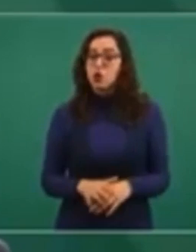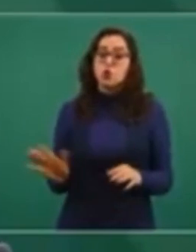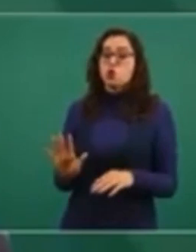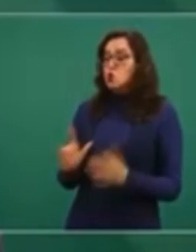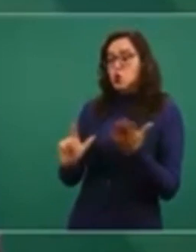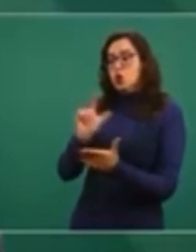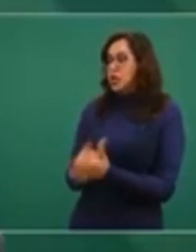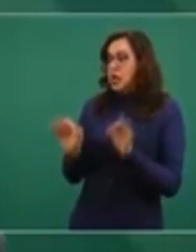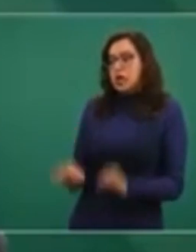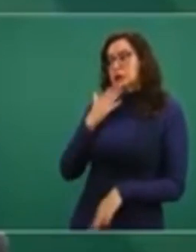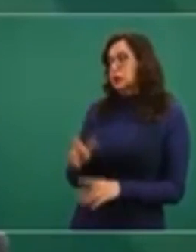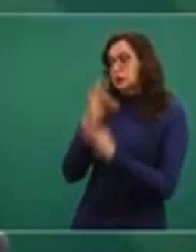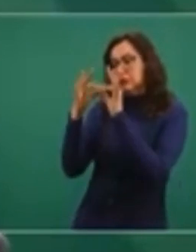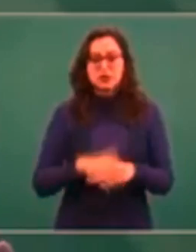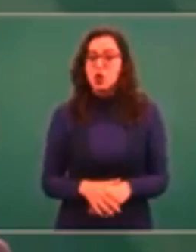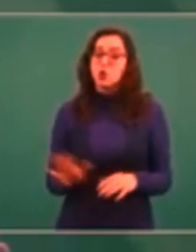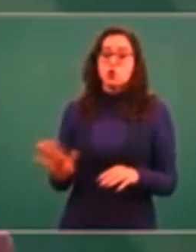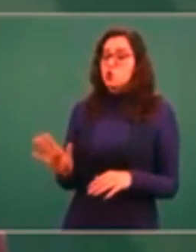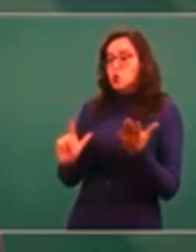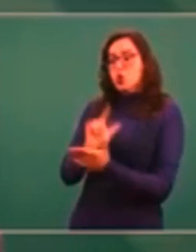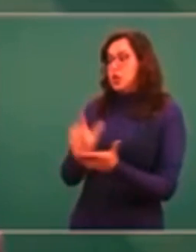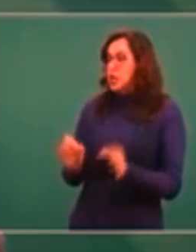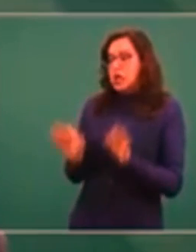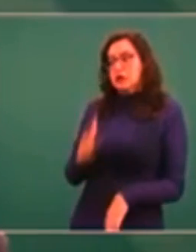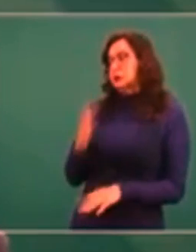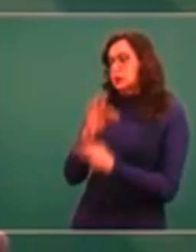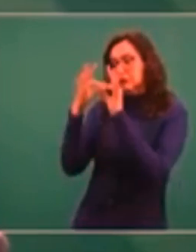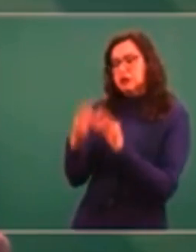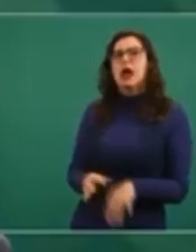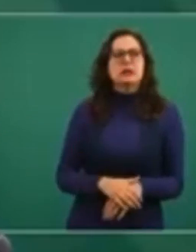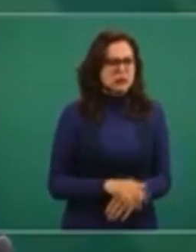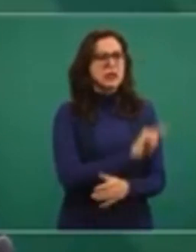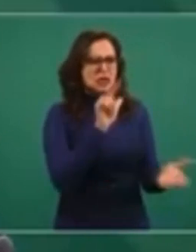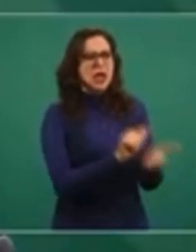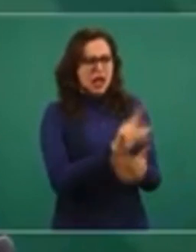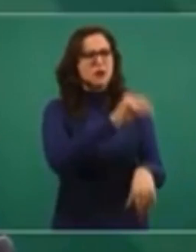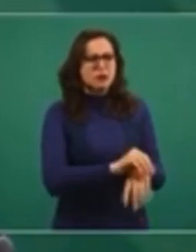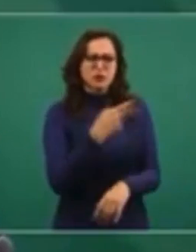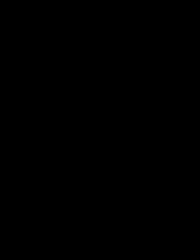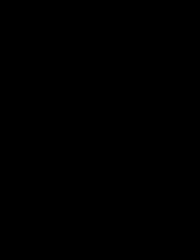pero es ilegal. Sí, podrá ser legal, pero es inmoral lo que hicieron. Sí, podrá ser legal, pero es inmoral lo que hicieron.